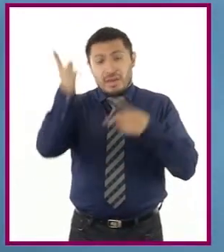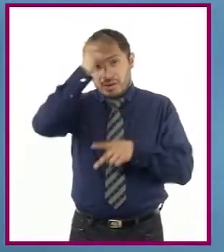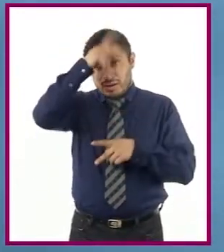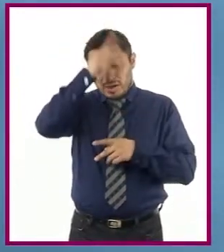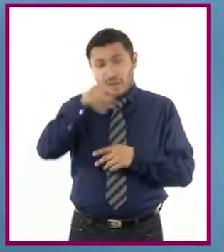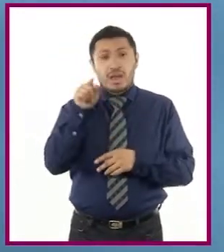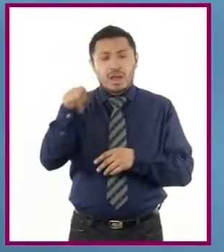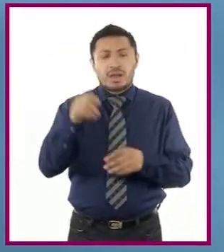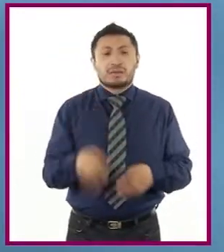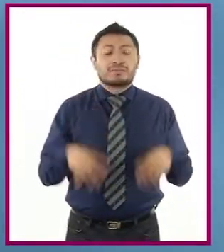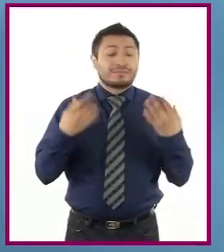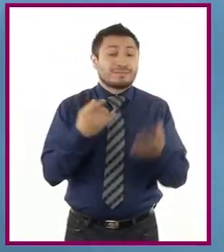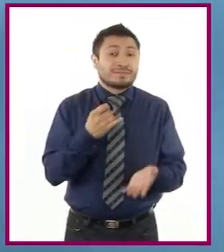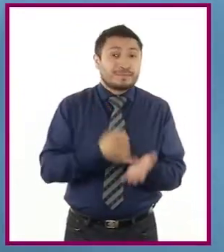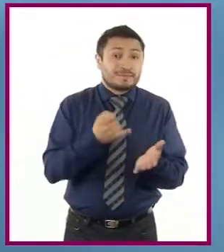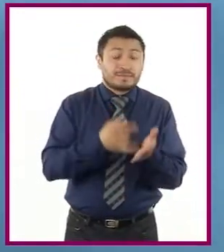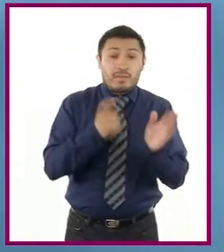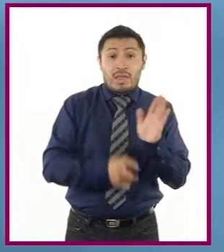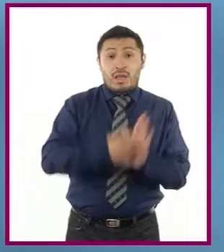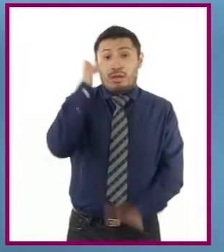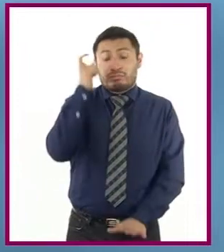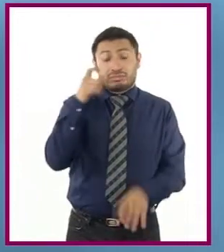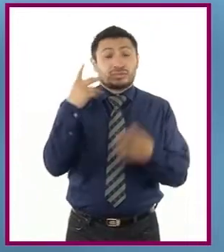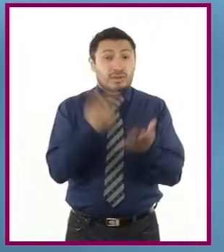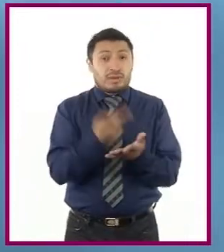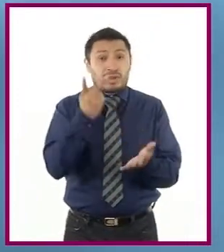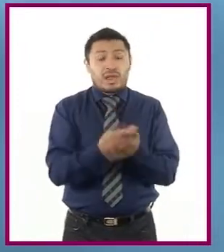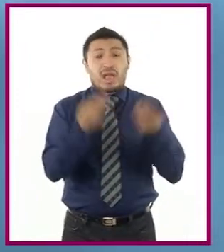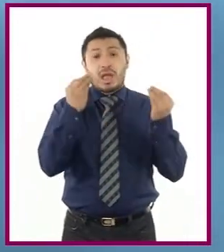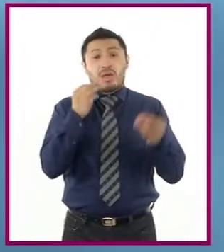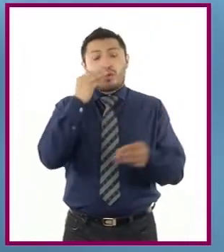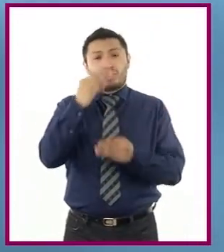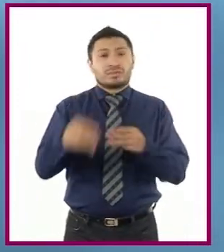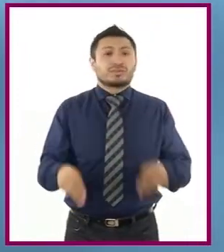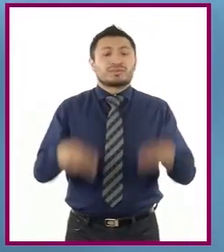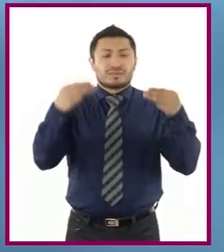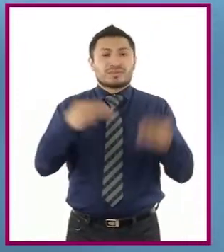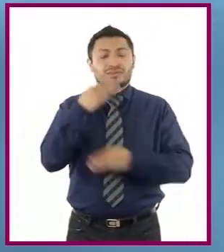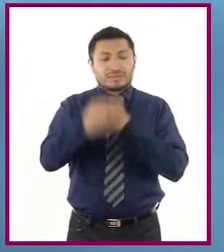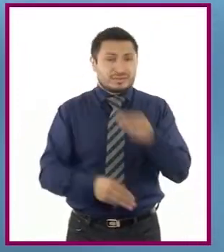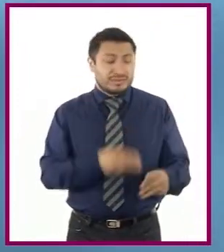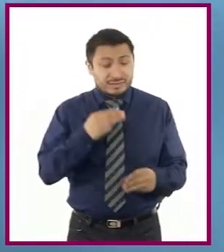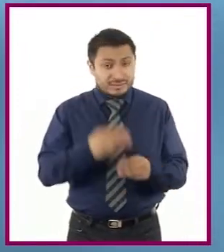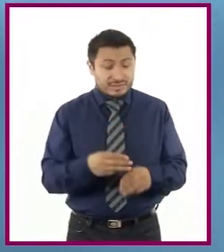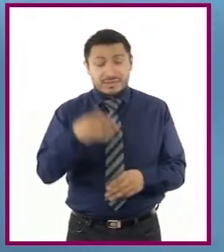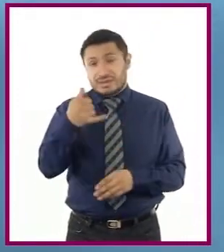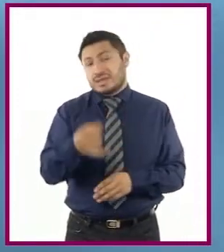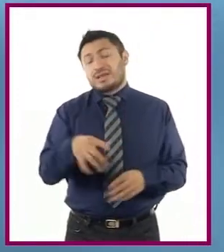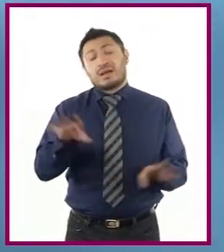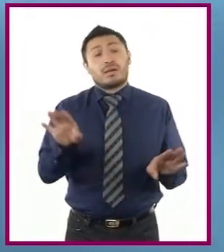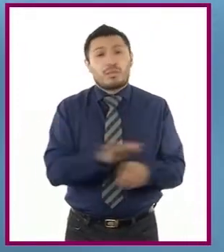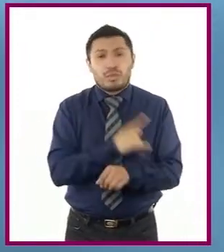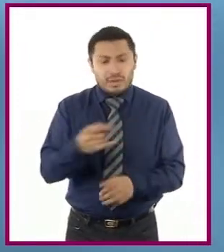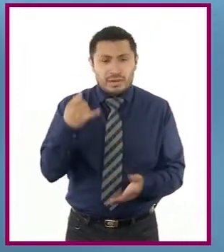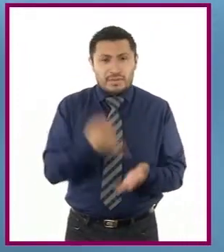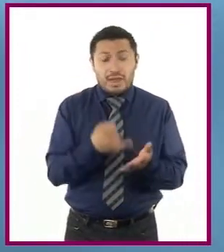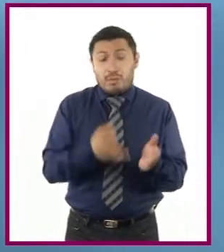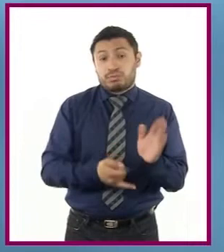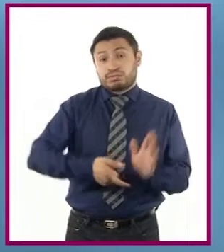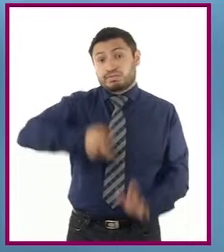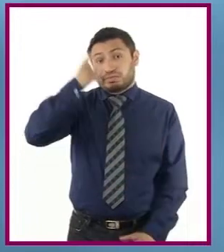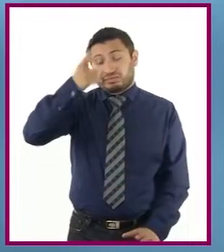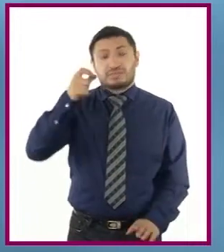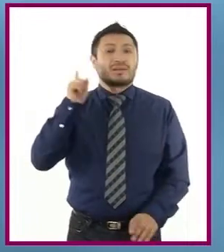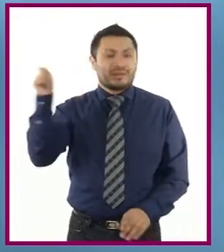por la inflación provocada por la enorme cantidad de plata circulante en el mercado mundial y por los elevados impuestos que la